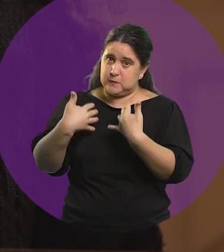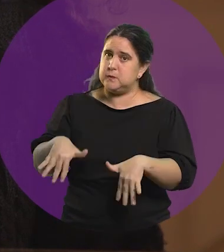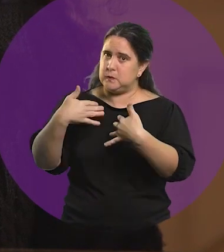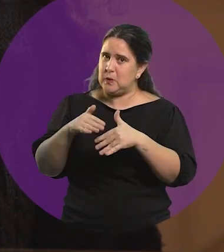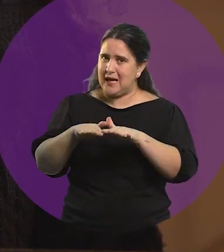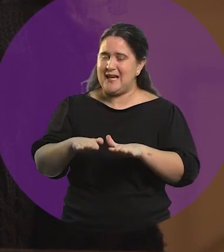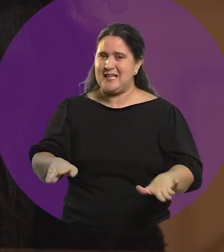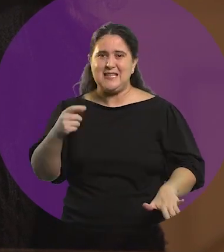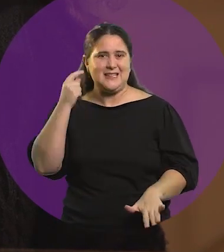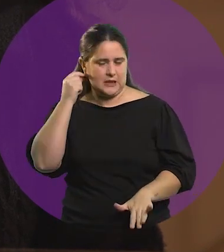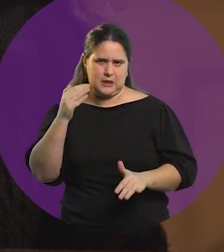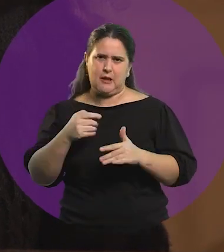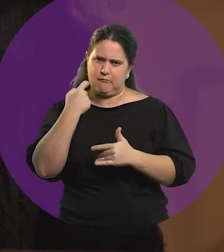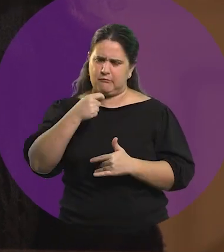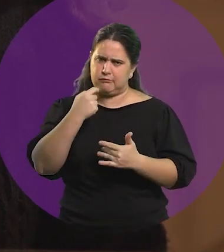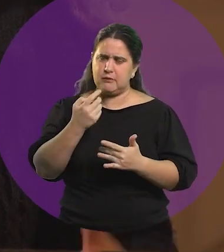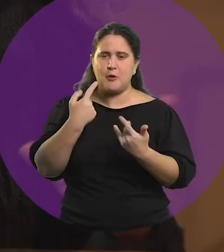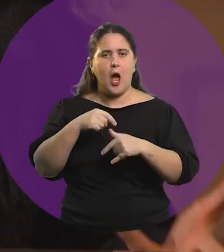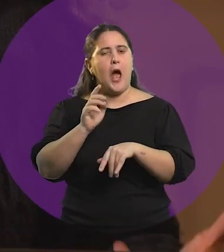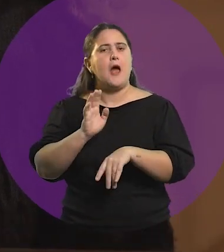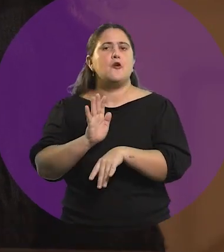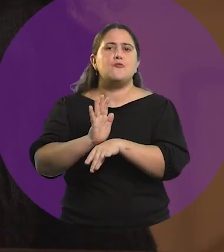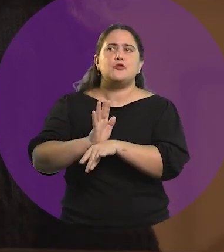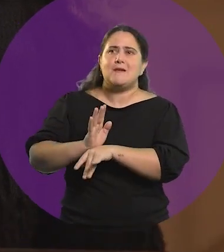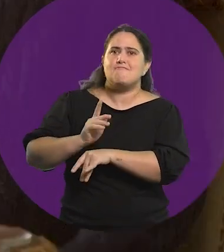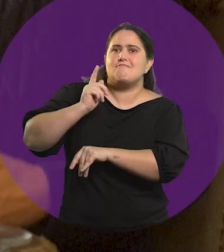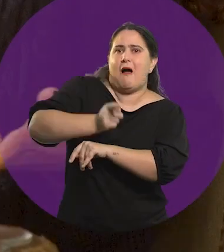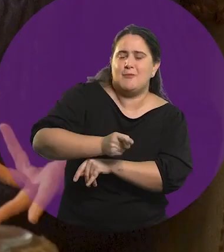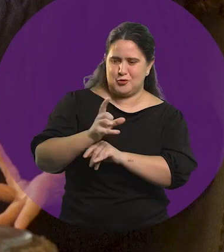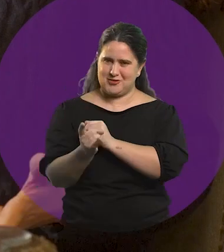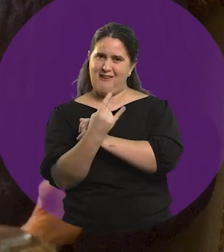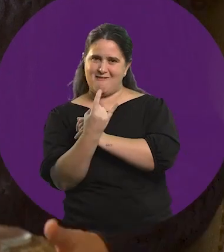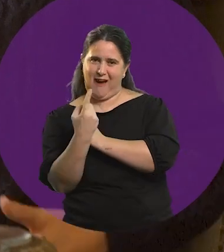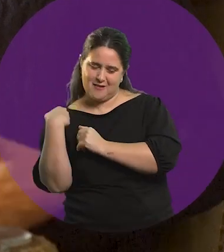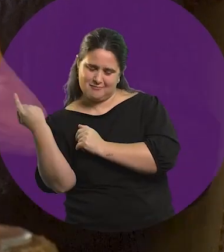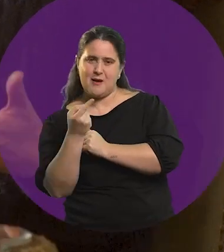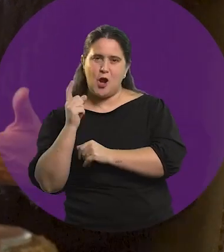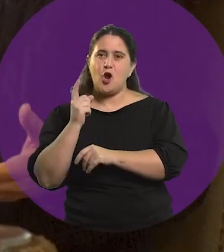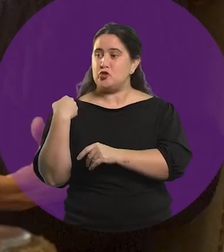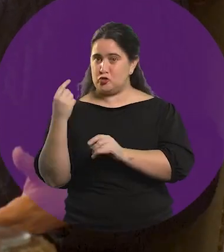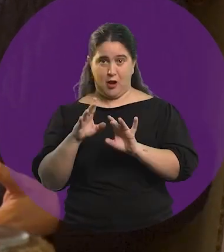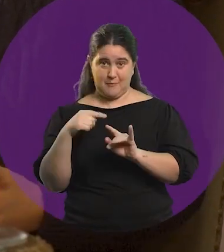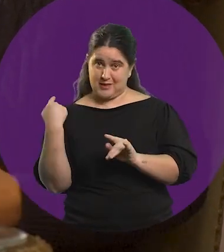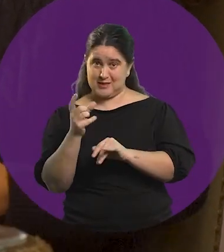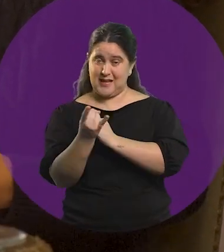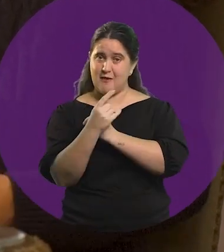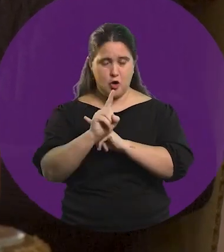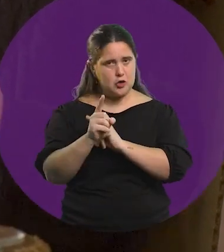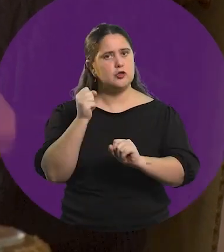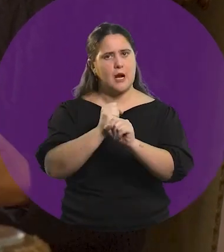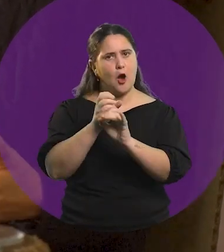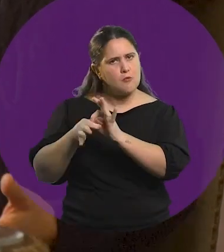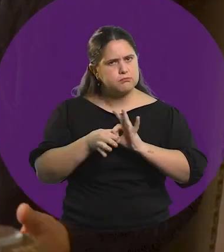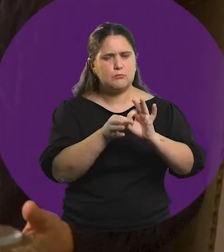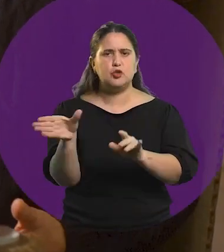tantas niñas, tenemos un mandato que cumplir desde Ceibal, por supuesto, pero no solo nosotros, o sea, esto es un